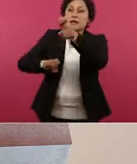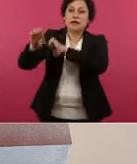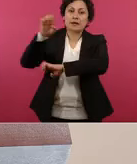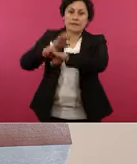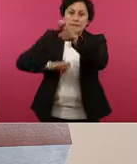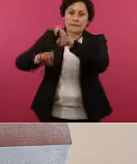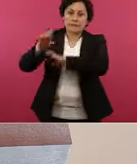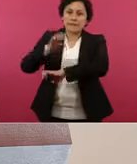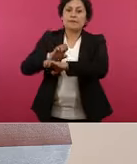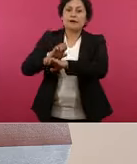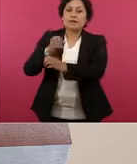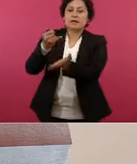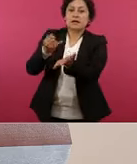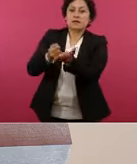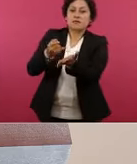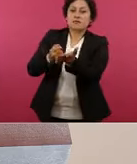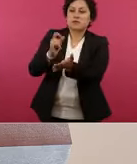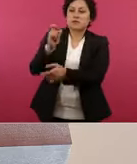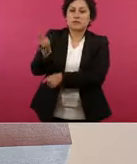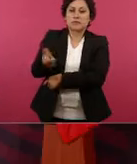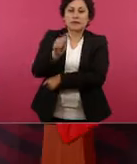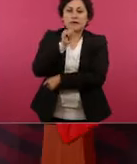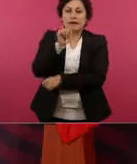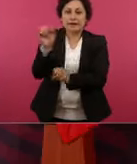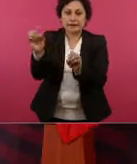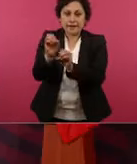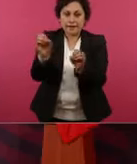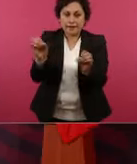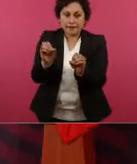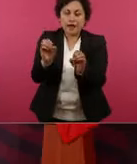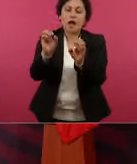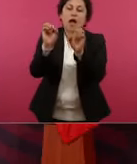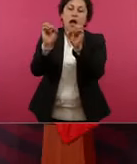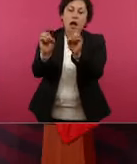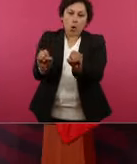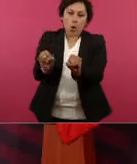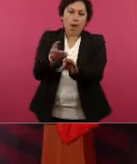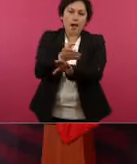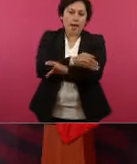a la Hacienda Pública o que está en litigio